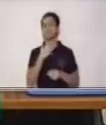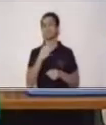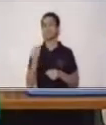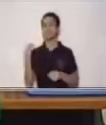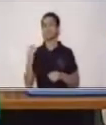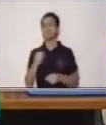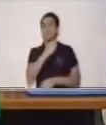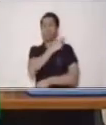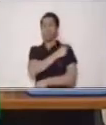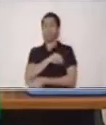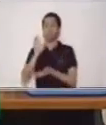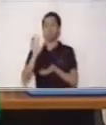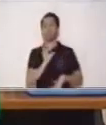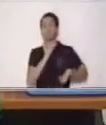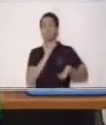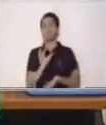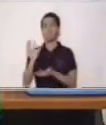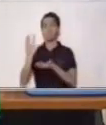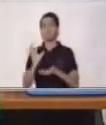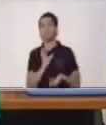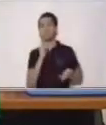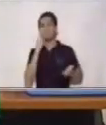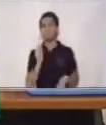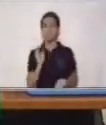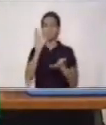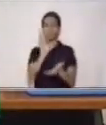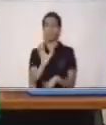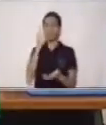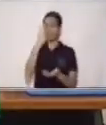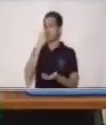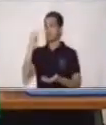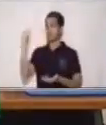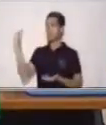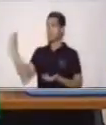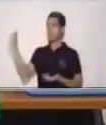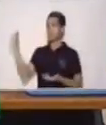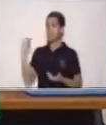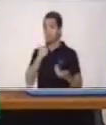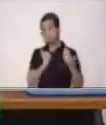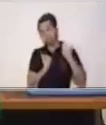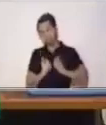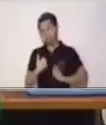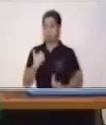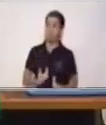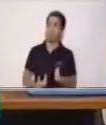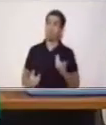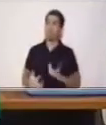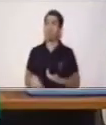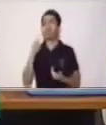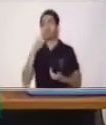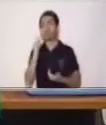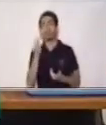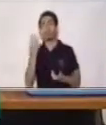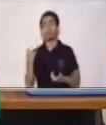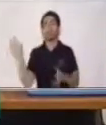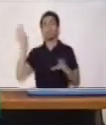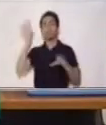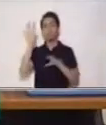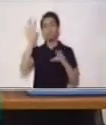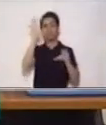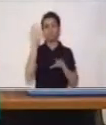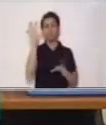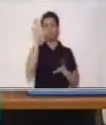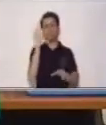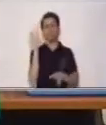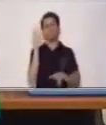los muñecos, llegó el pobre Pinocho malherido, porque un cruel espantapájaro